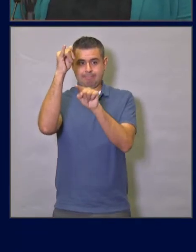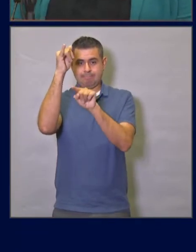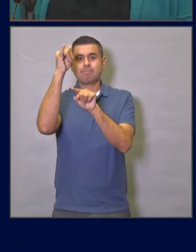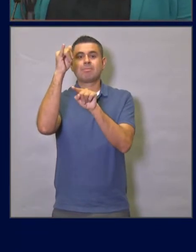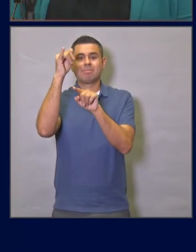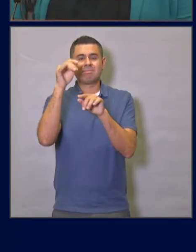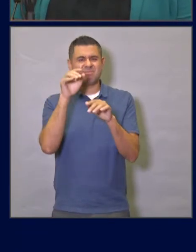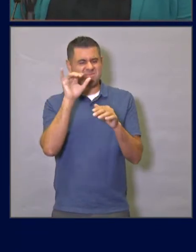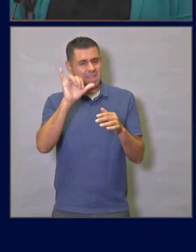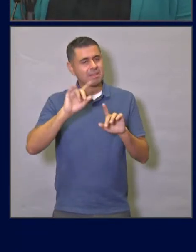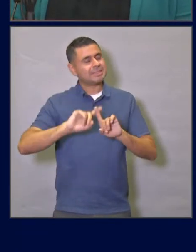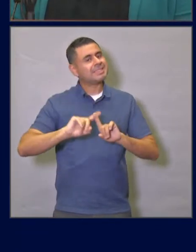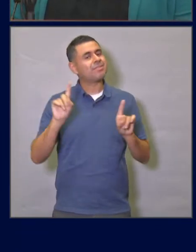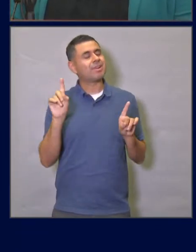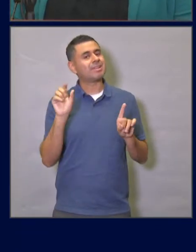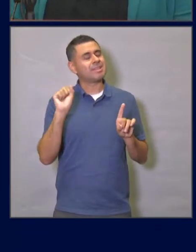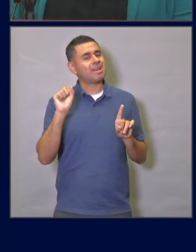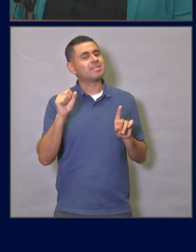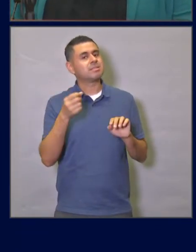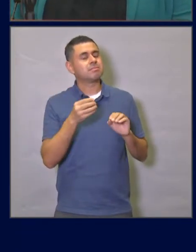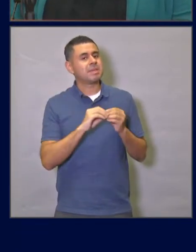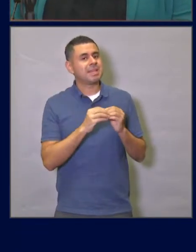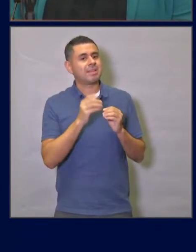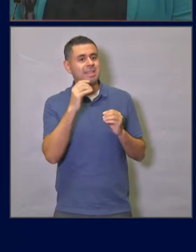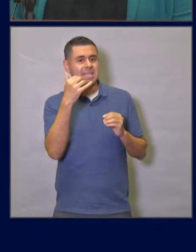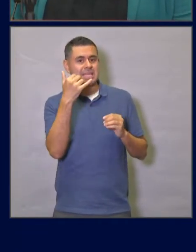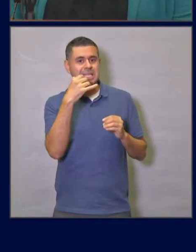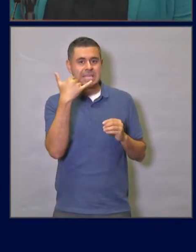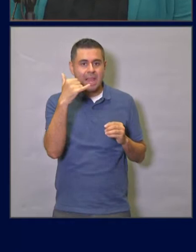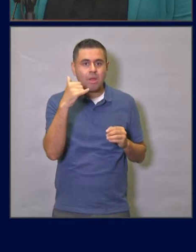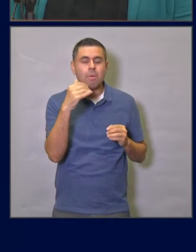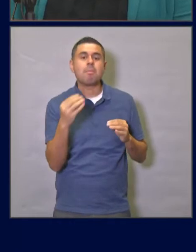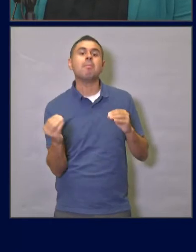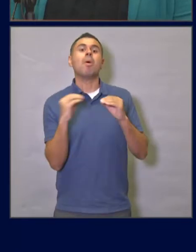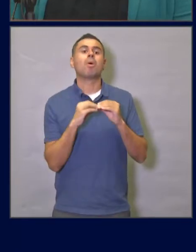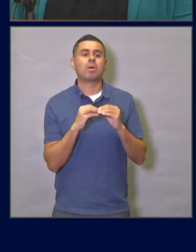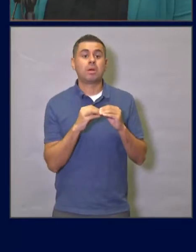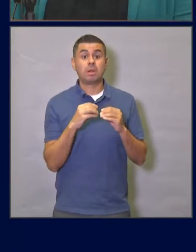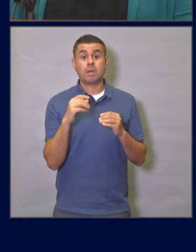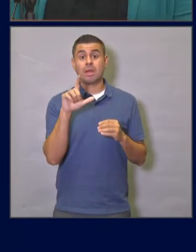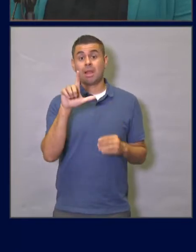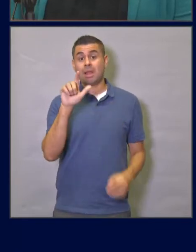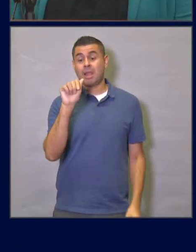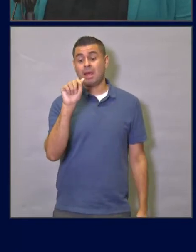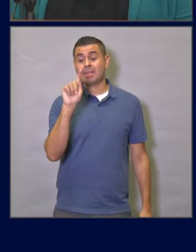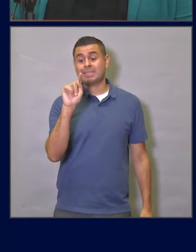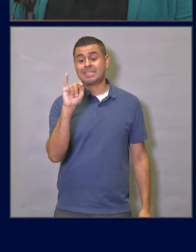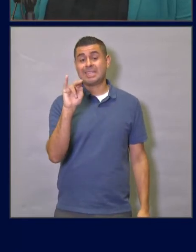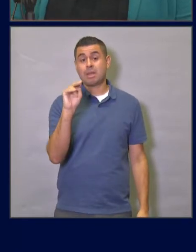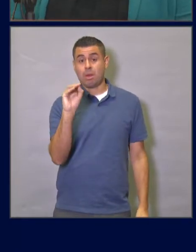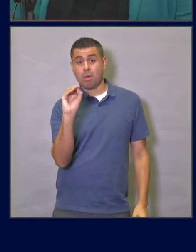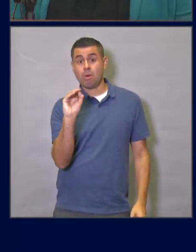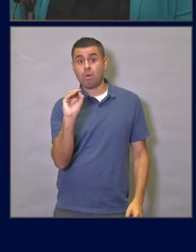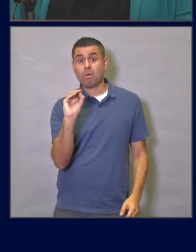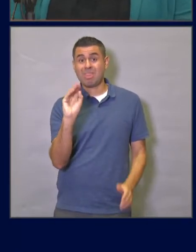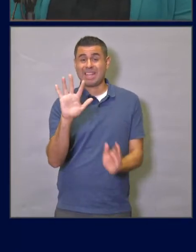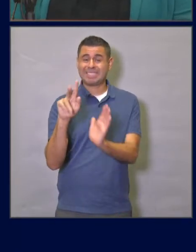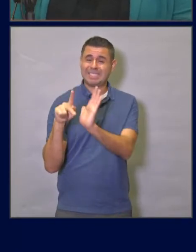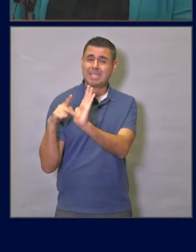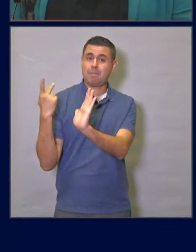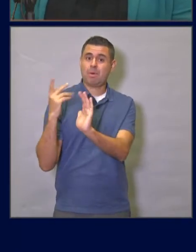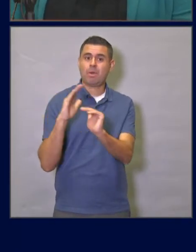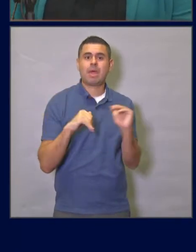aumento de mediados de julio, las hospitalizaciones entre los residentes latinos fueron el doble que la de los